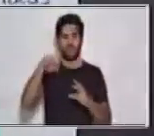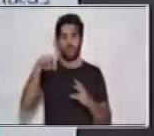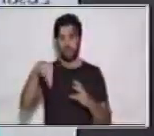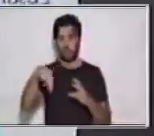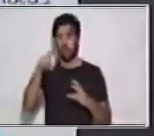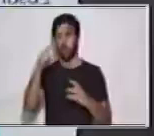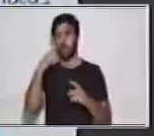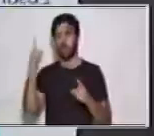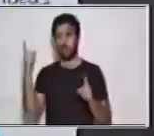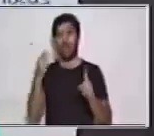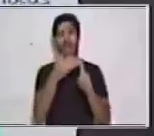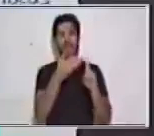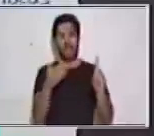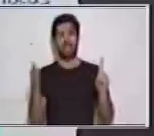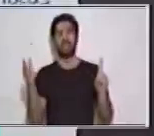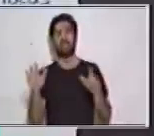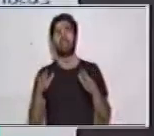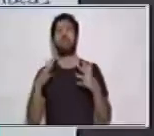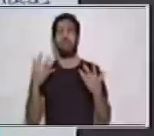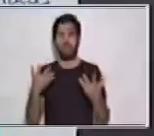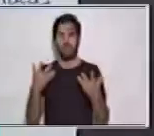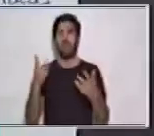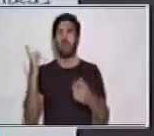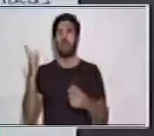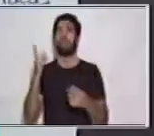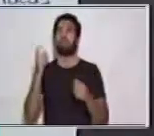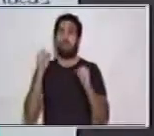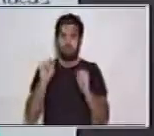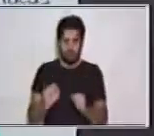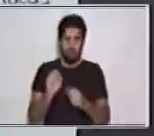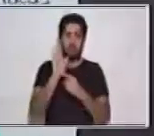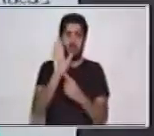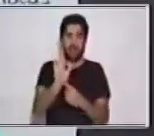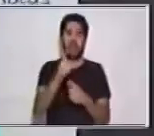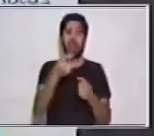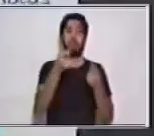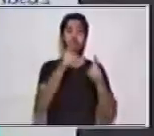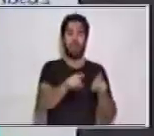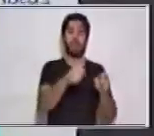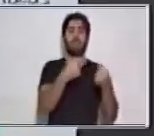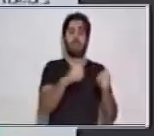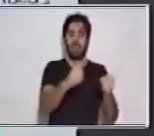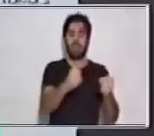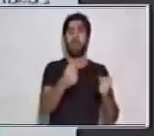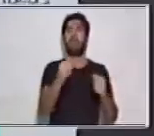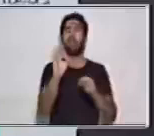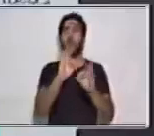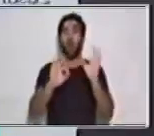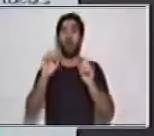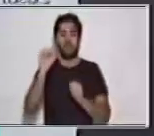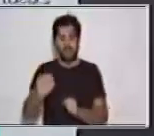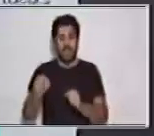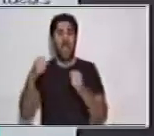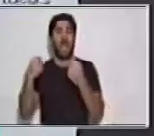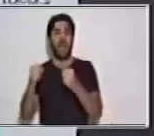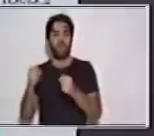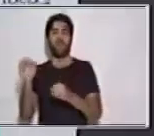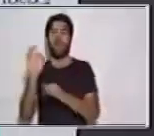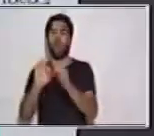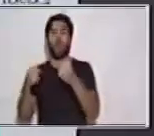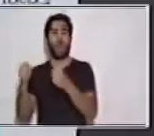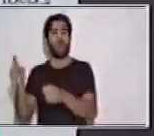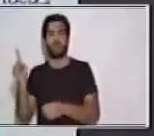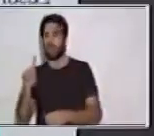a presentar hechos o acciones cuya realización o no, o sea, si se realiza o no, es necesaria para